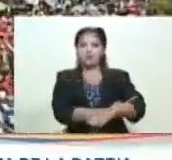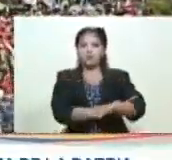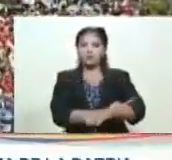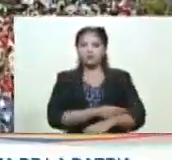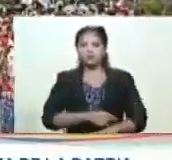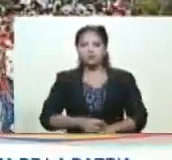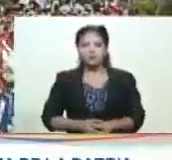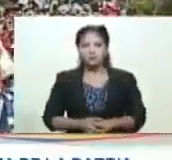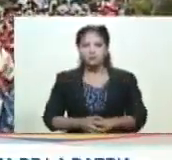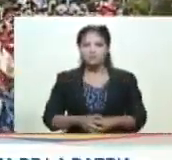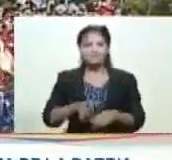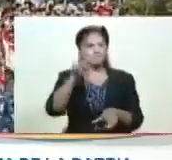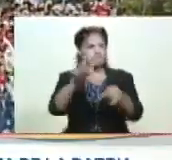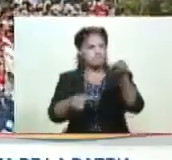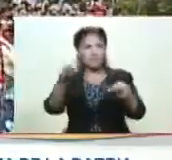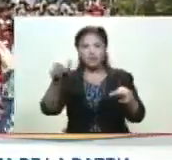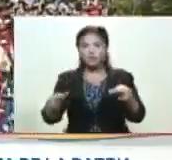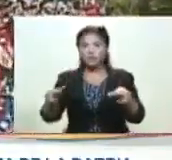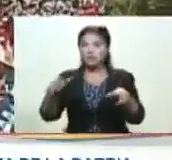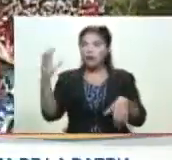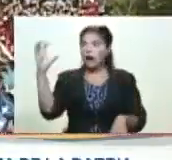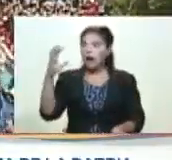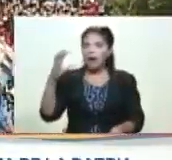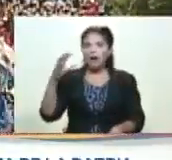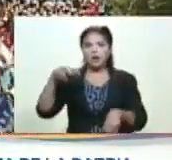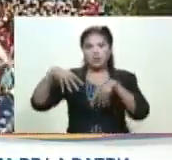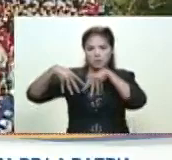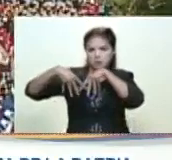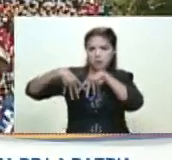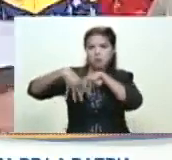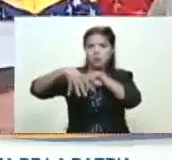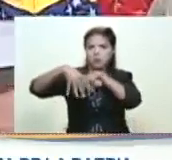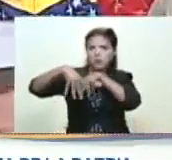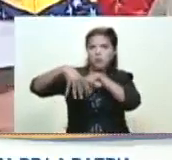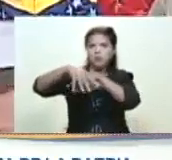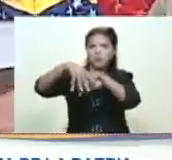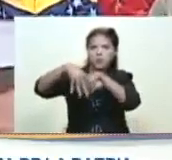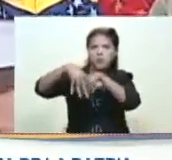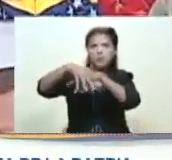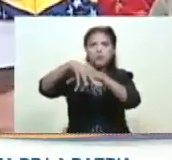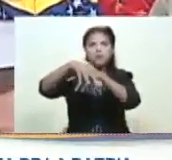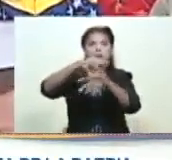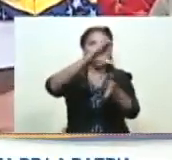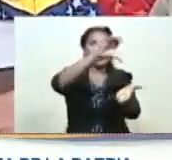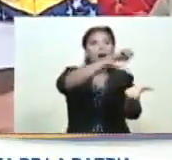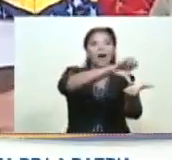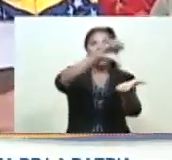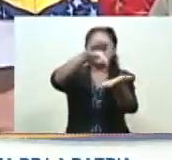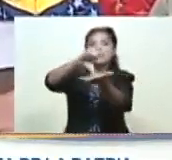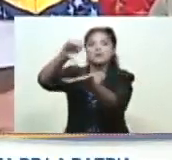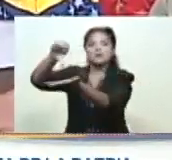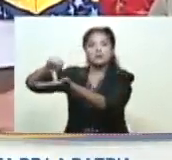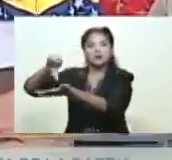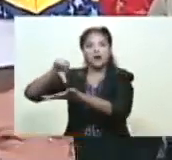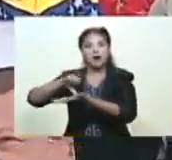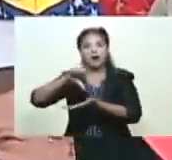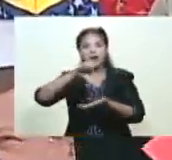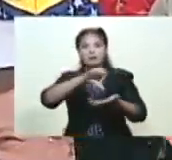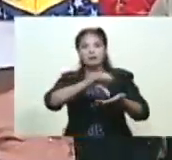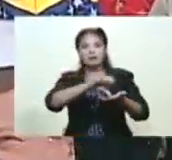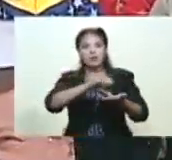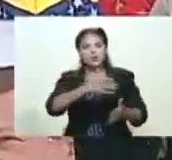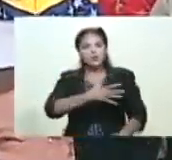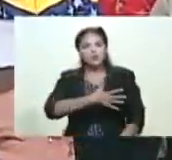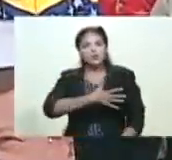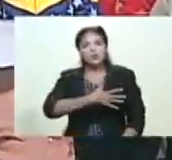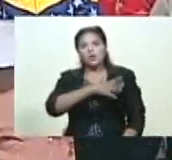Un río crecido ha recorrido Caracas y todas las capitales de nuestra